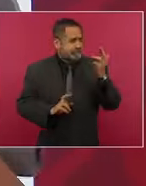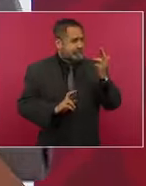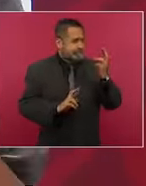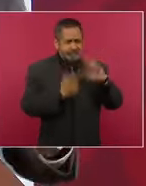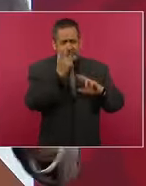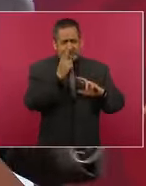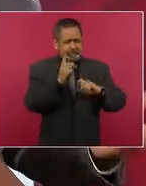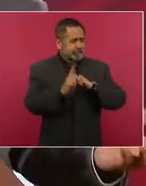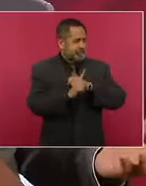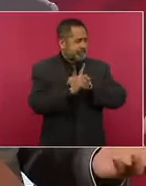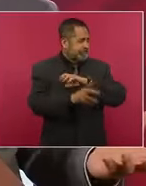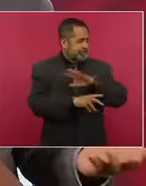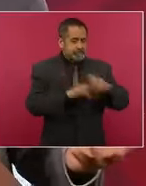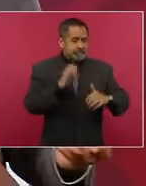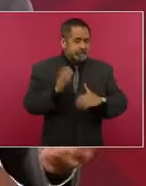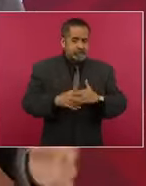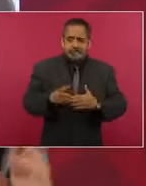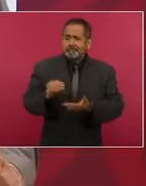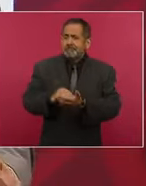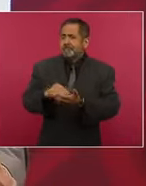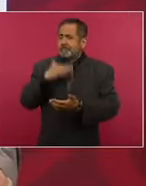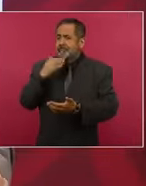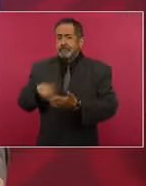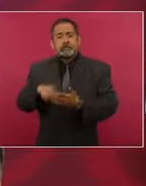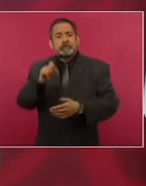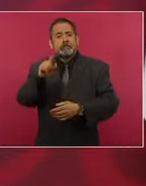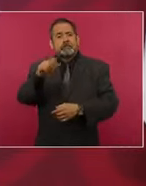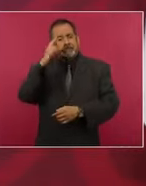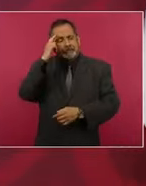El mismo Obregón